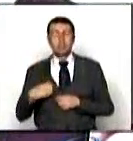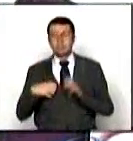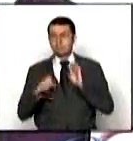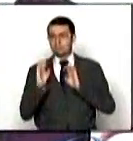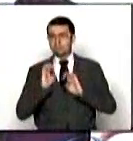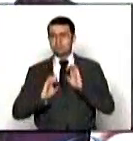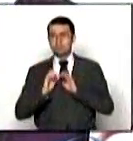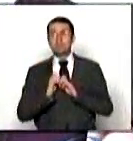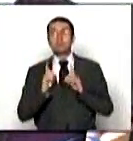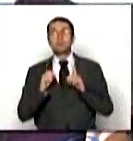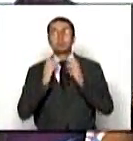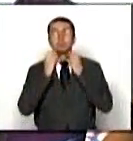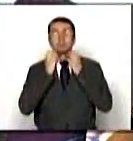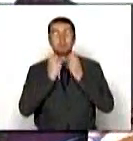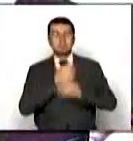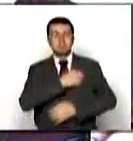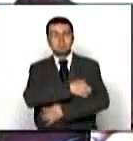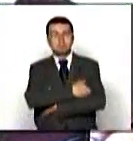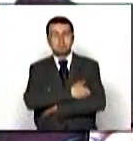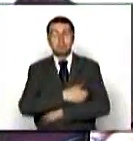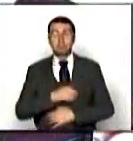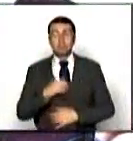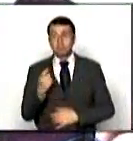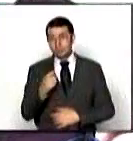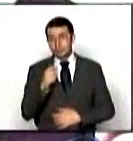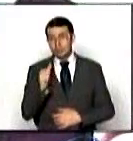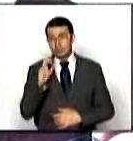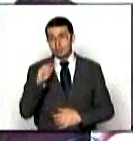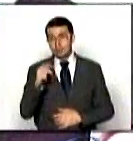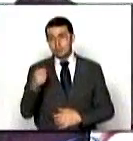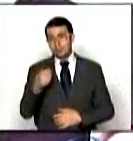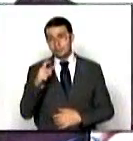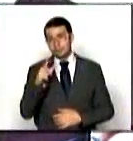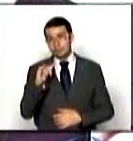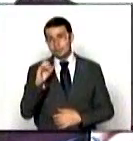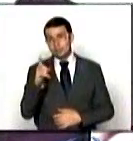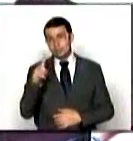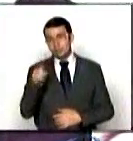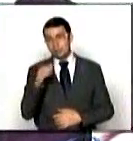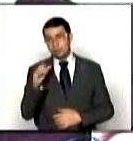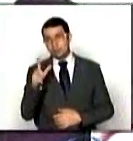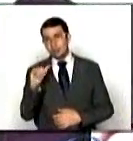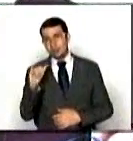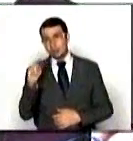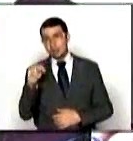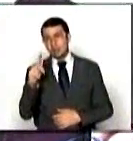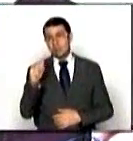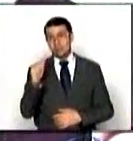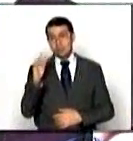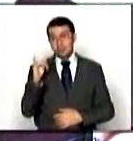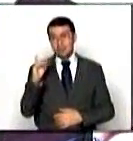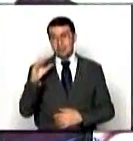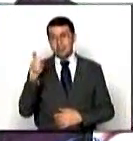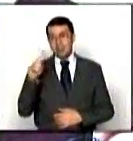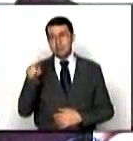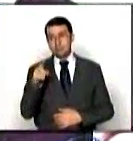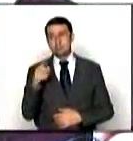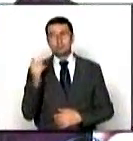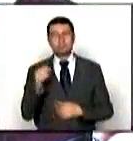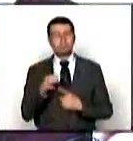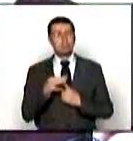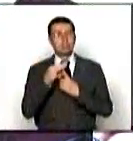ganglios linfáticos, que están por toda nuestra economía o por nuestro organismo diseminados, generalmente sobre todo en el